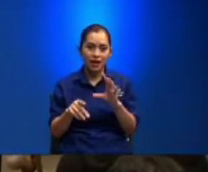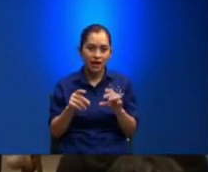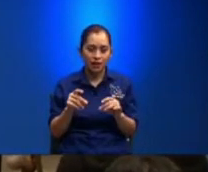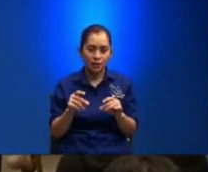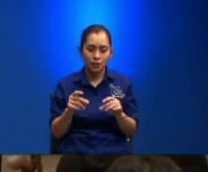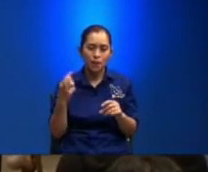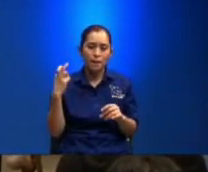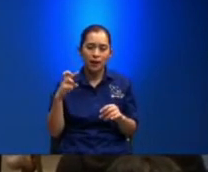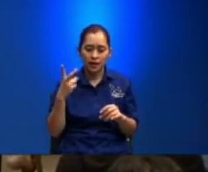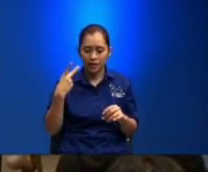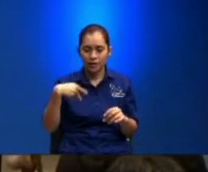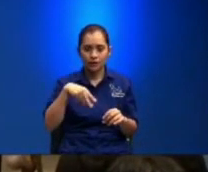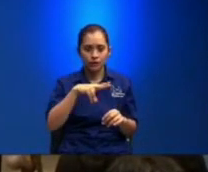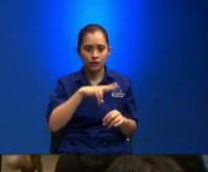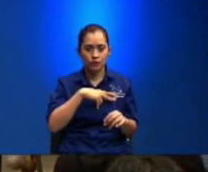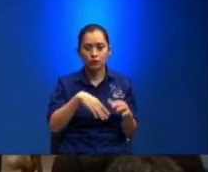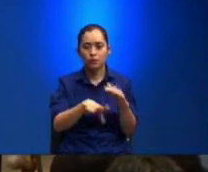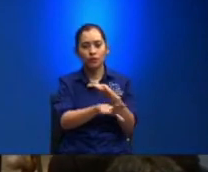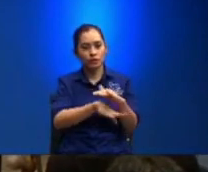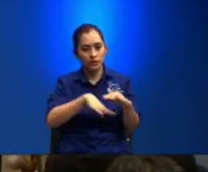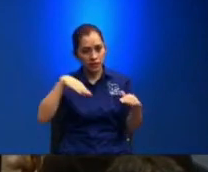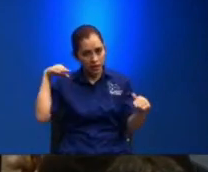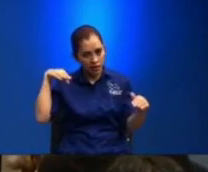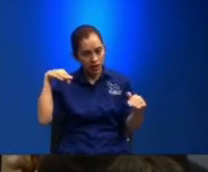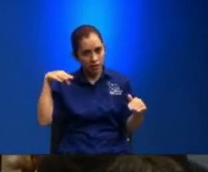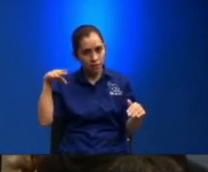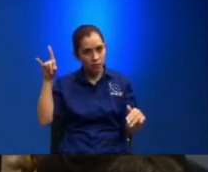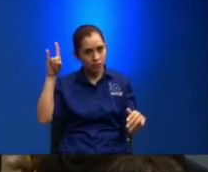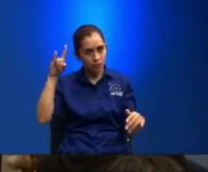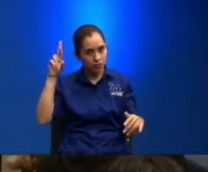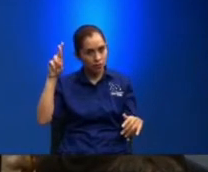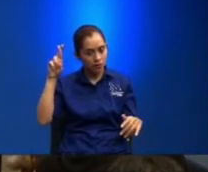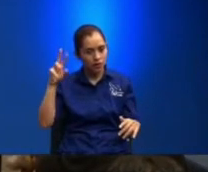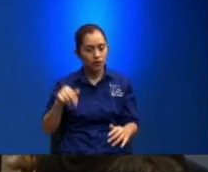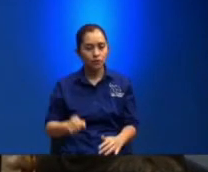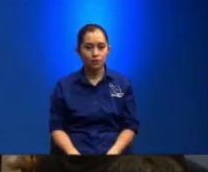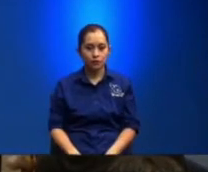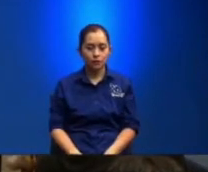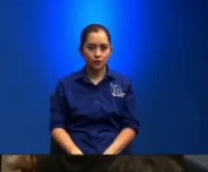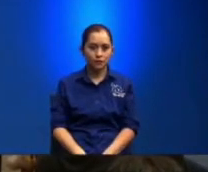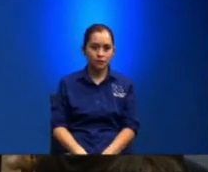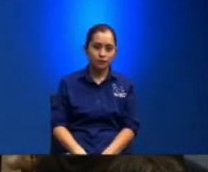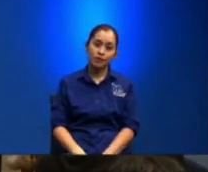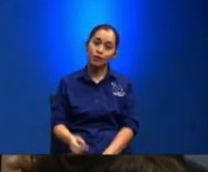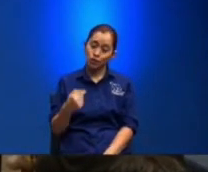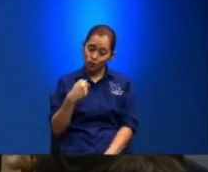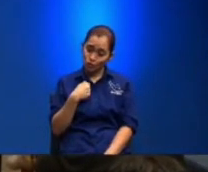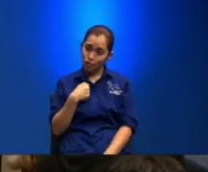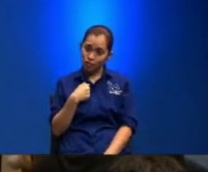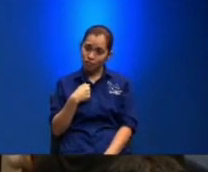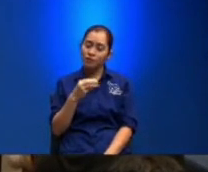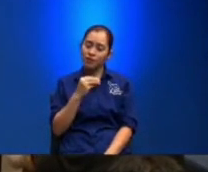se le acerque a alguien ya sabes la última dígale papá y yo estoy tratando de salir de un hombre